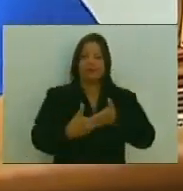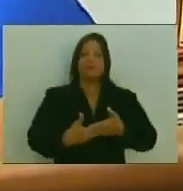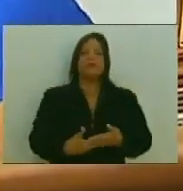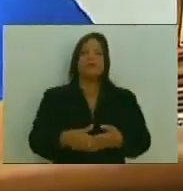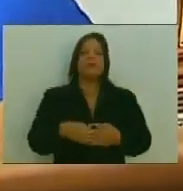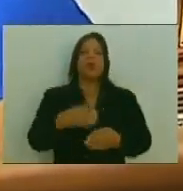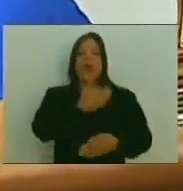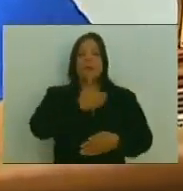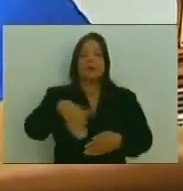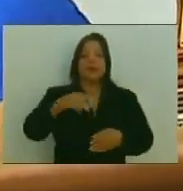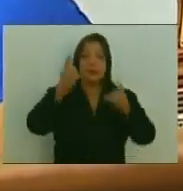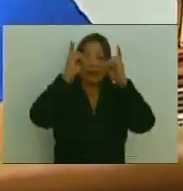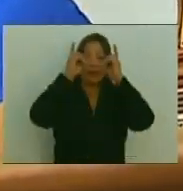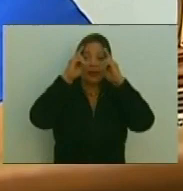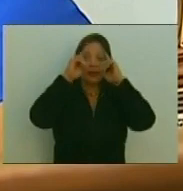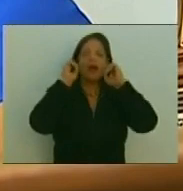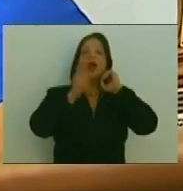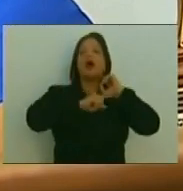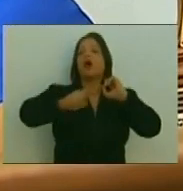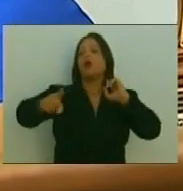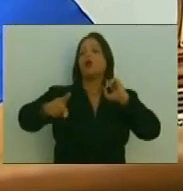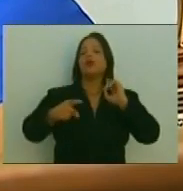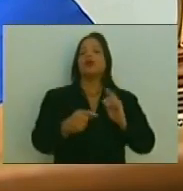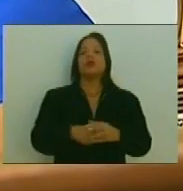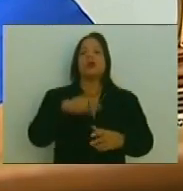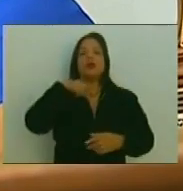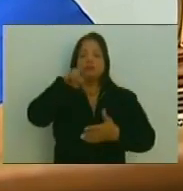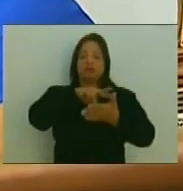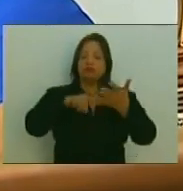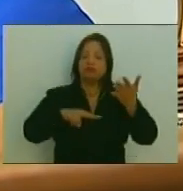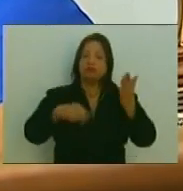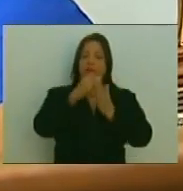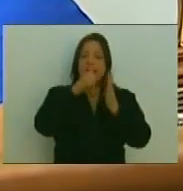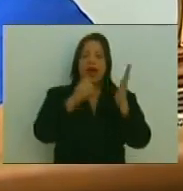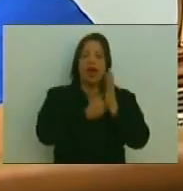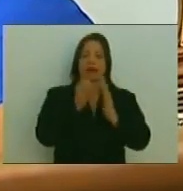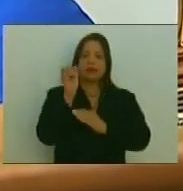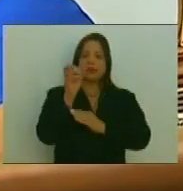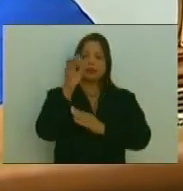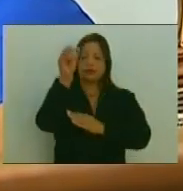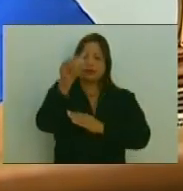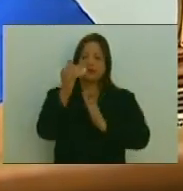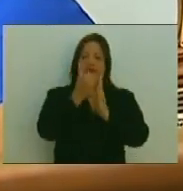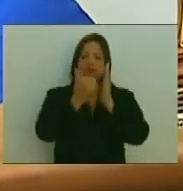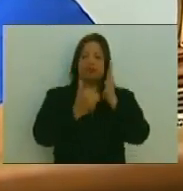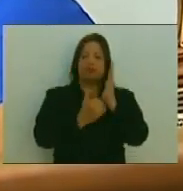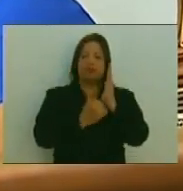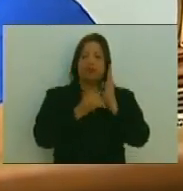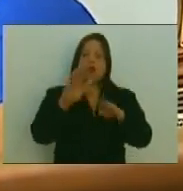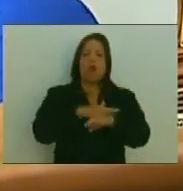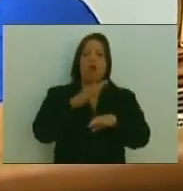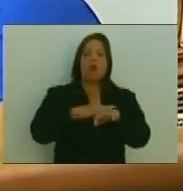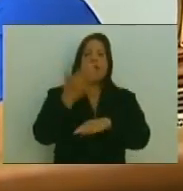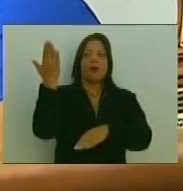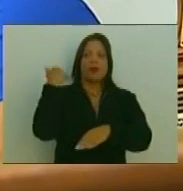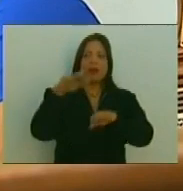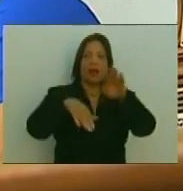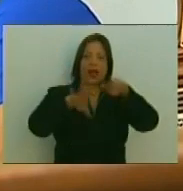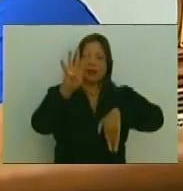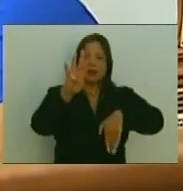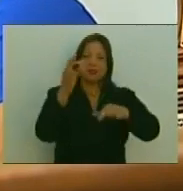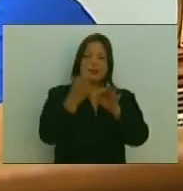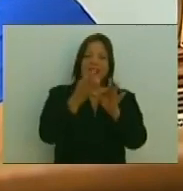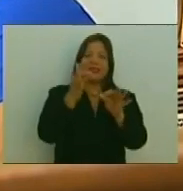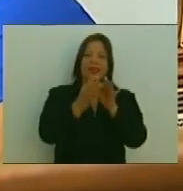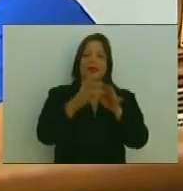La presidenta ordenó a Secretaría dar lectura a las actas de las sesiones ordinarias del jueves 14 de septiembre